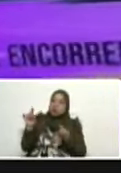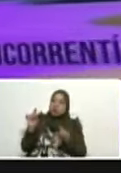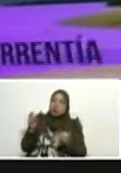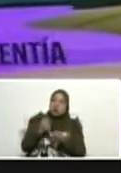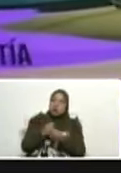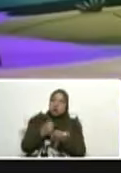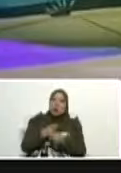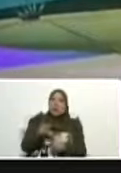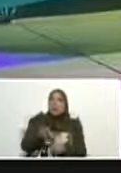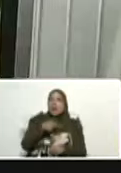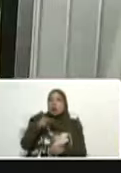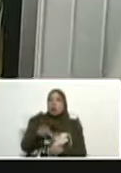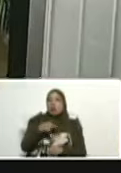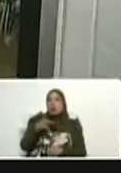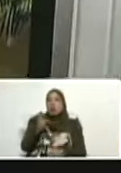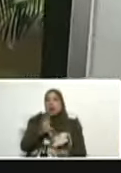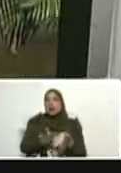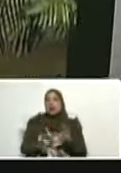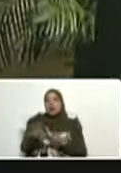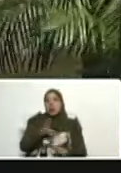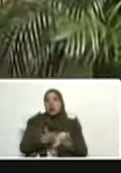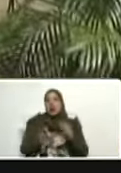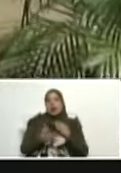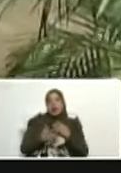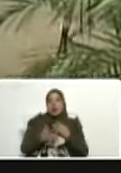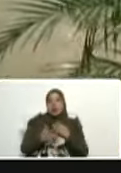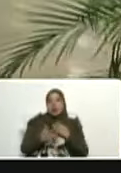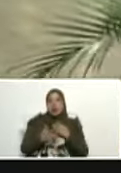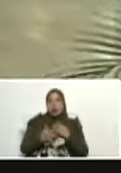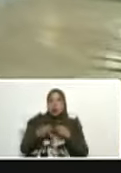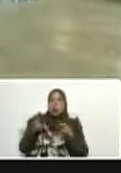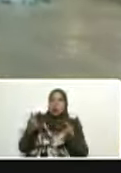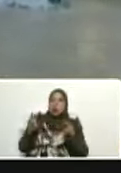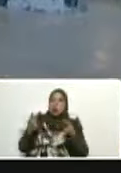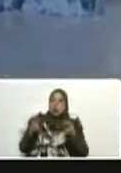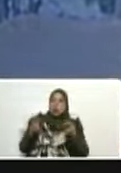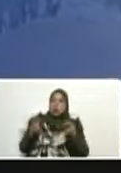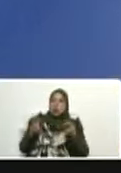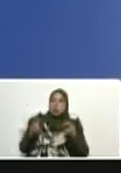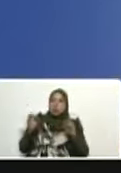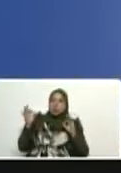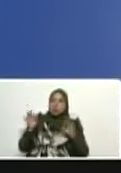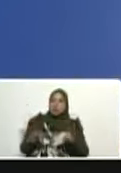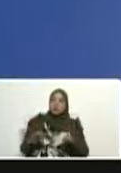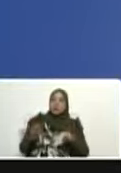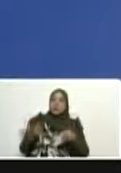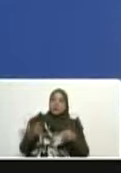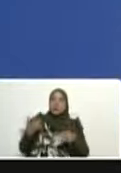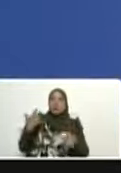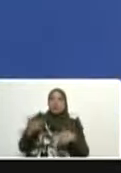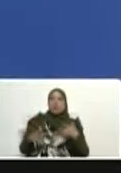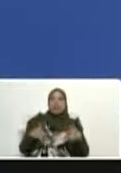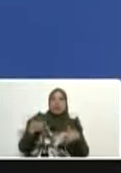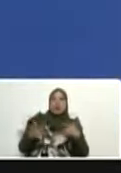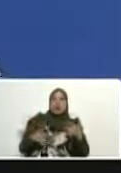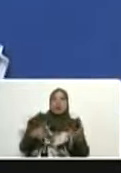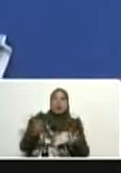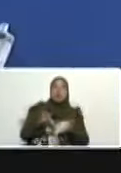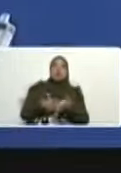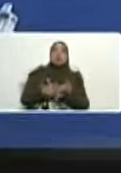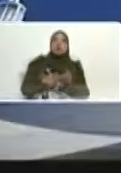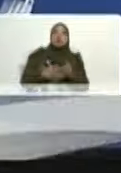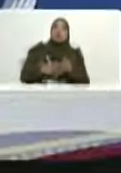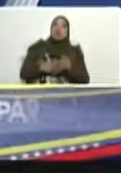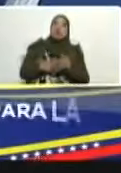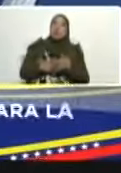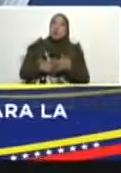enfoques pedagógicos en las ciencias, la tecnología y la innovación. Y precisamente fortalecer el nacimiento